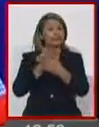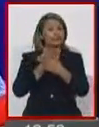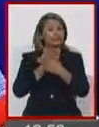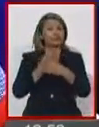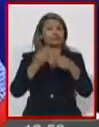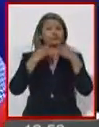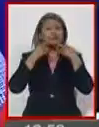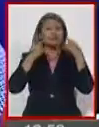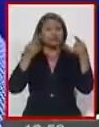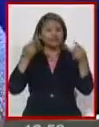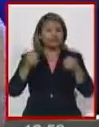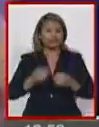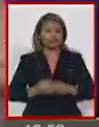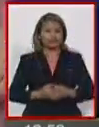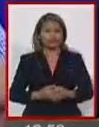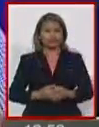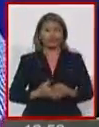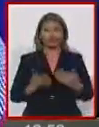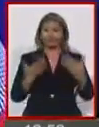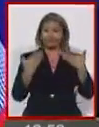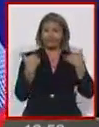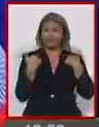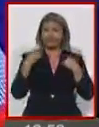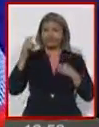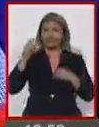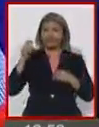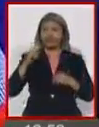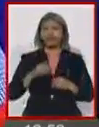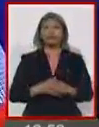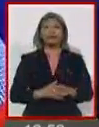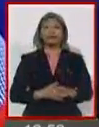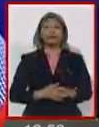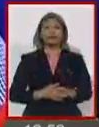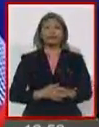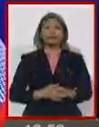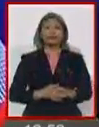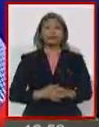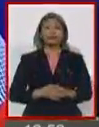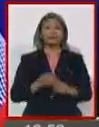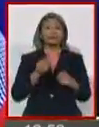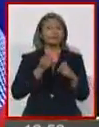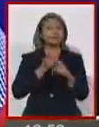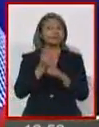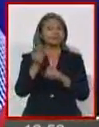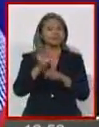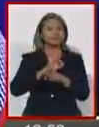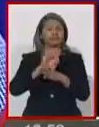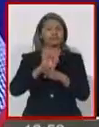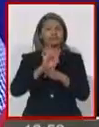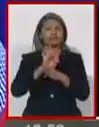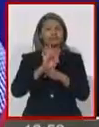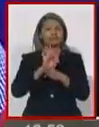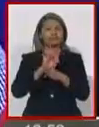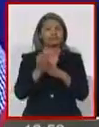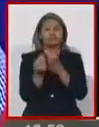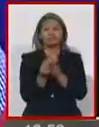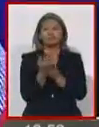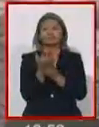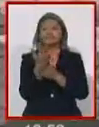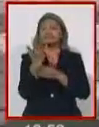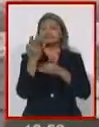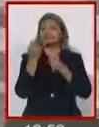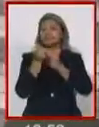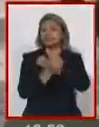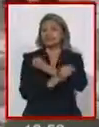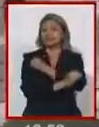sea exitosa, tiene necesariamente que afectar el funcionamiento del aparato productivo